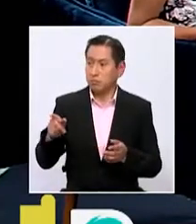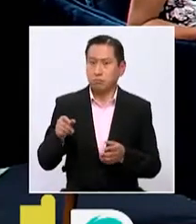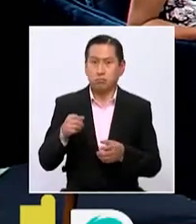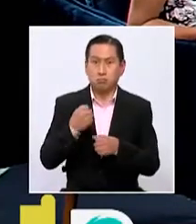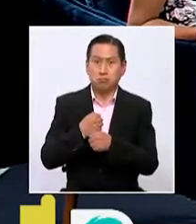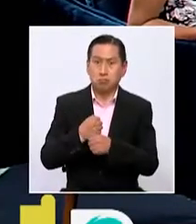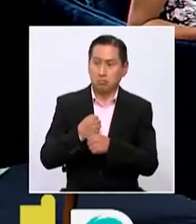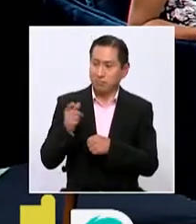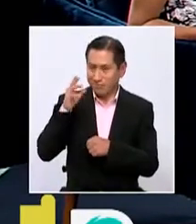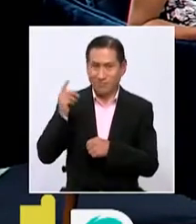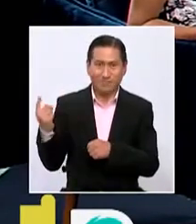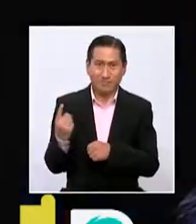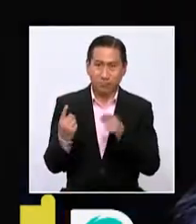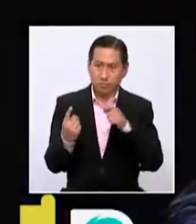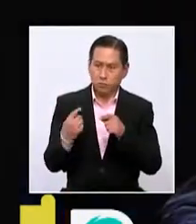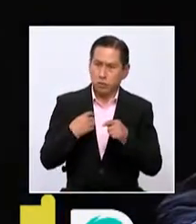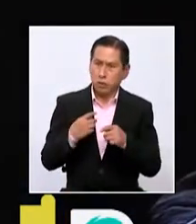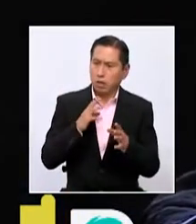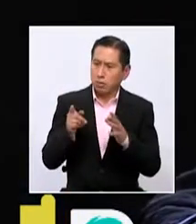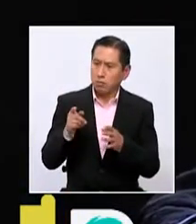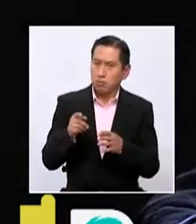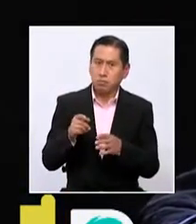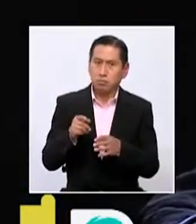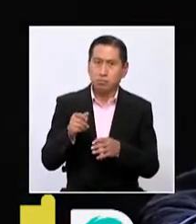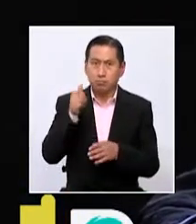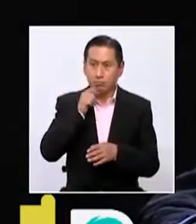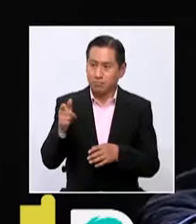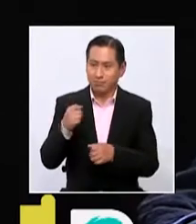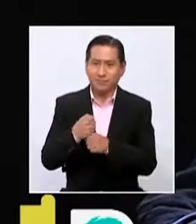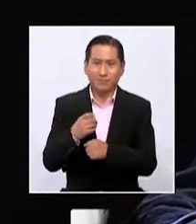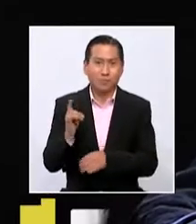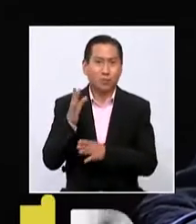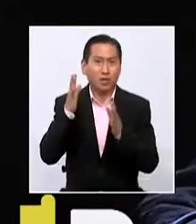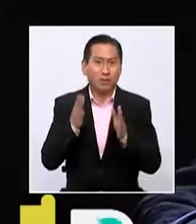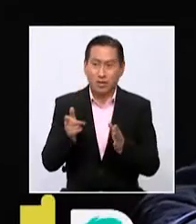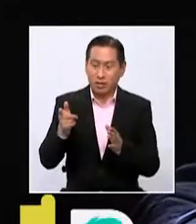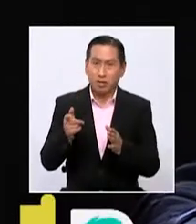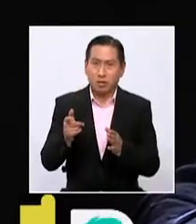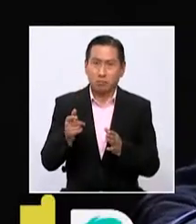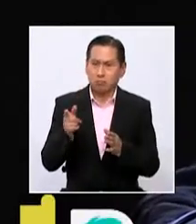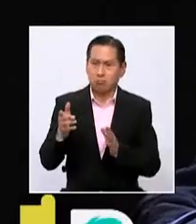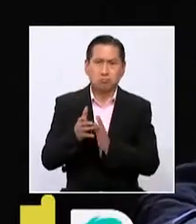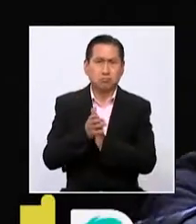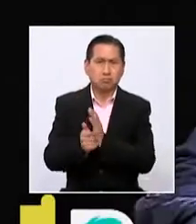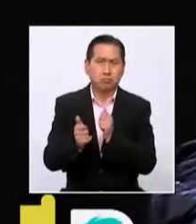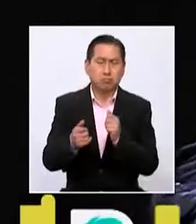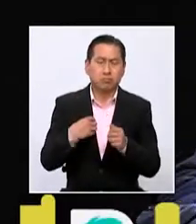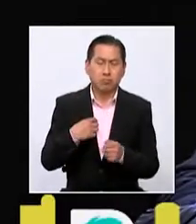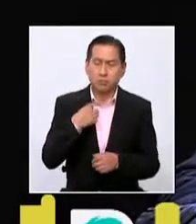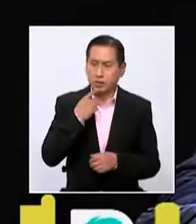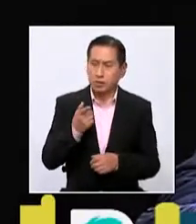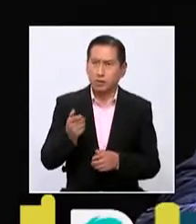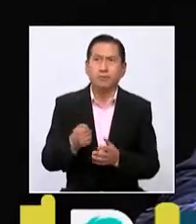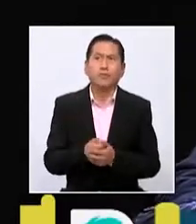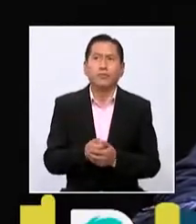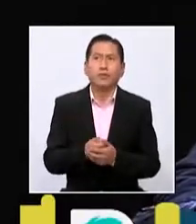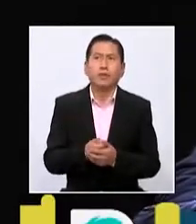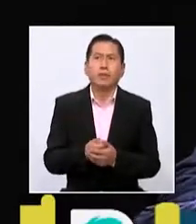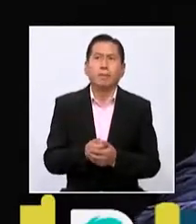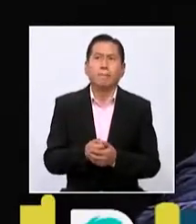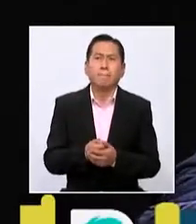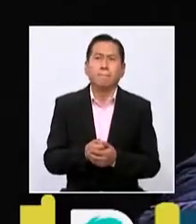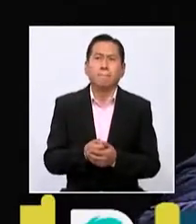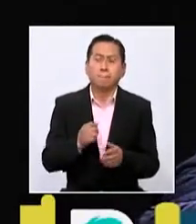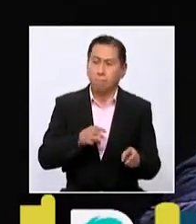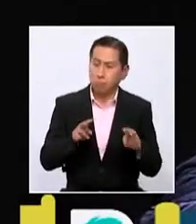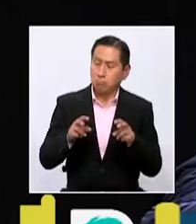le decía yo a mi productora boliviana, gran talento, que estoy